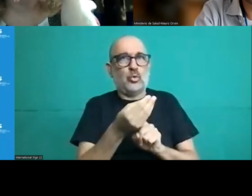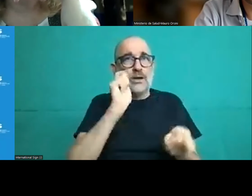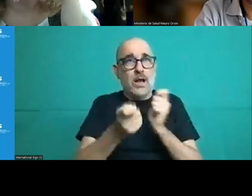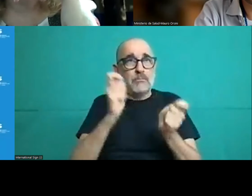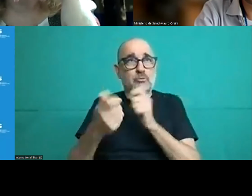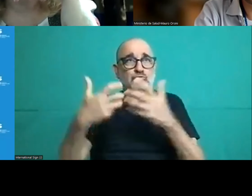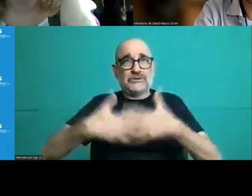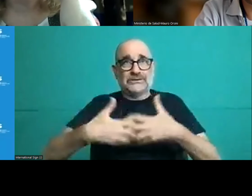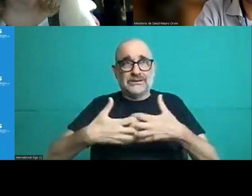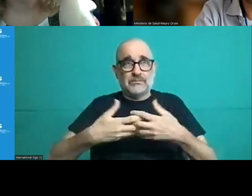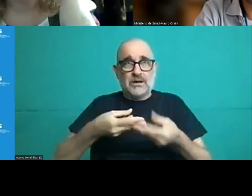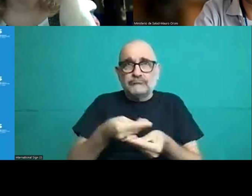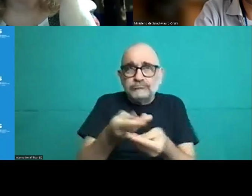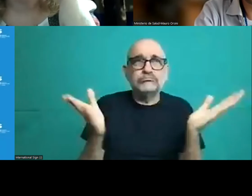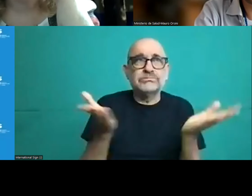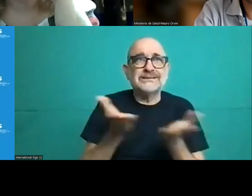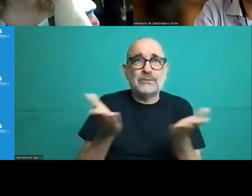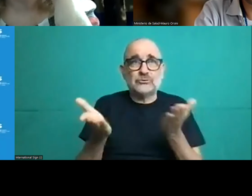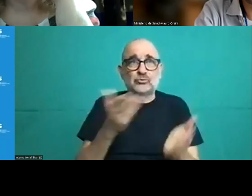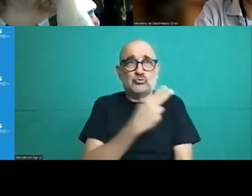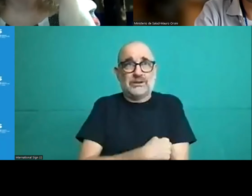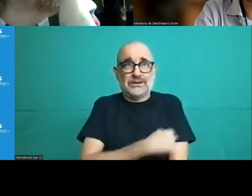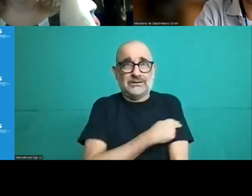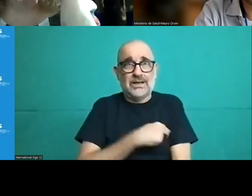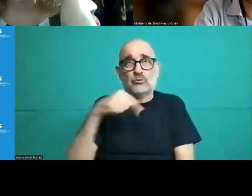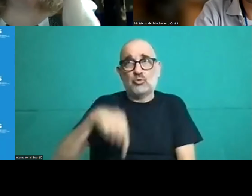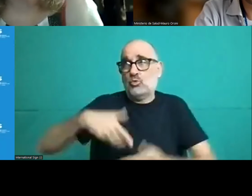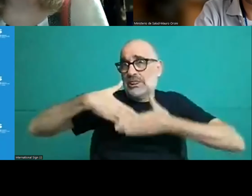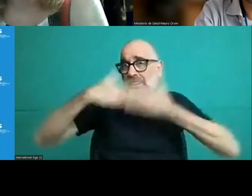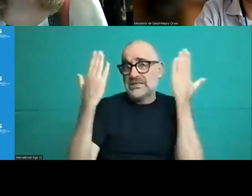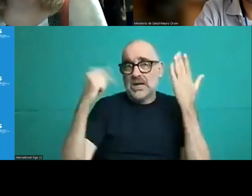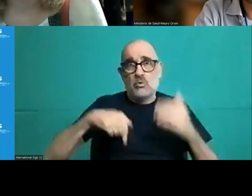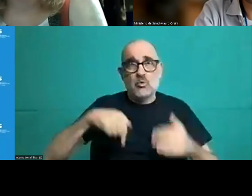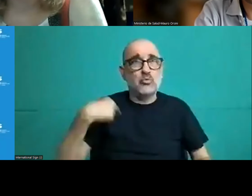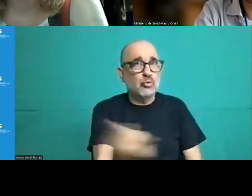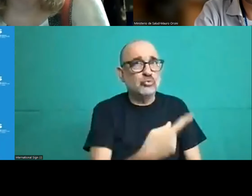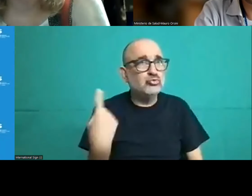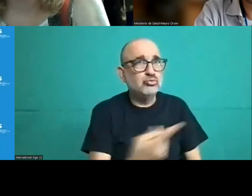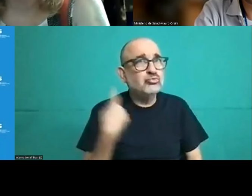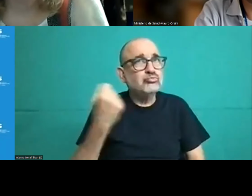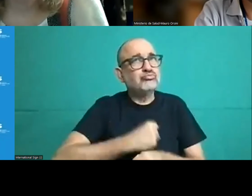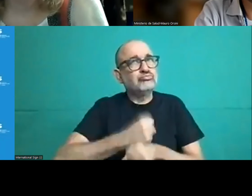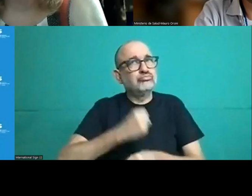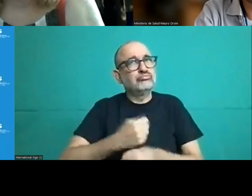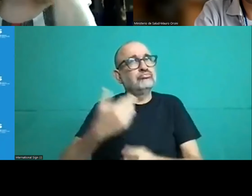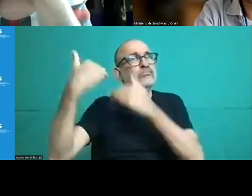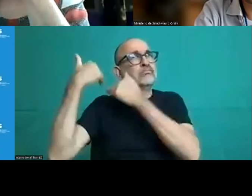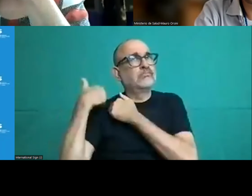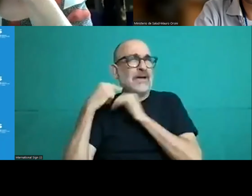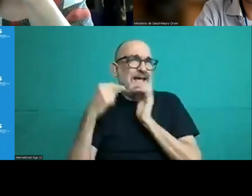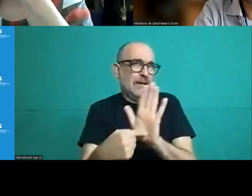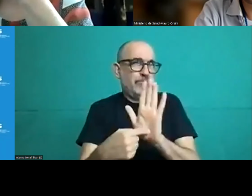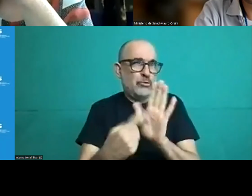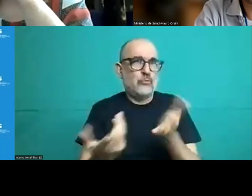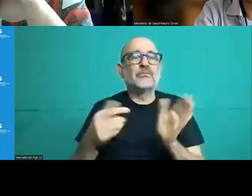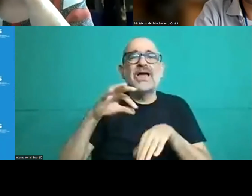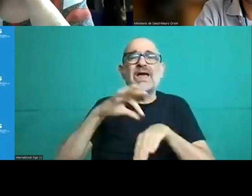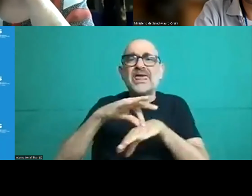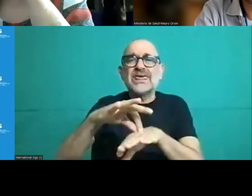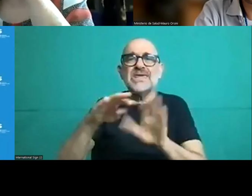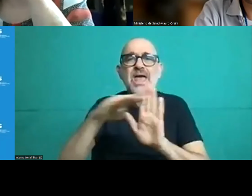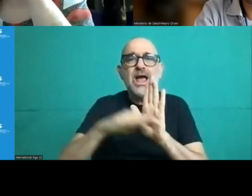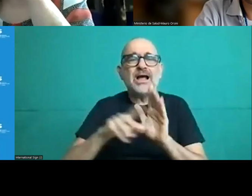de terapia basadas en la evidencia, incluimos pacientes para que los pacientes nos ayuden a ver cuál es